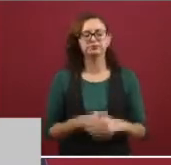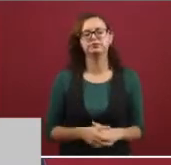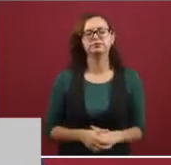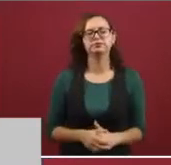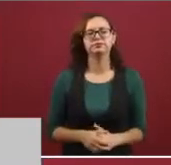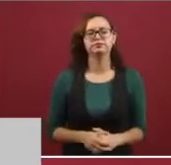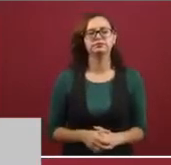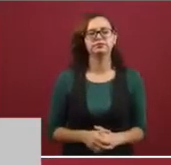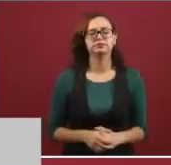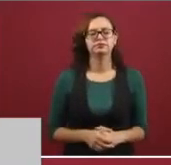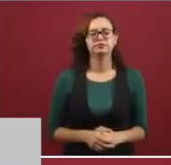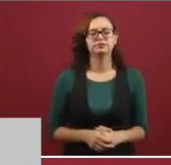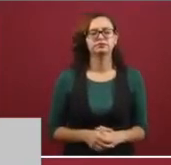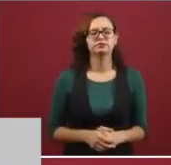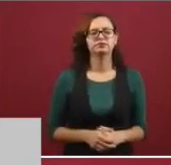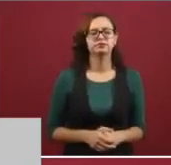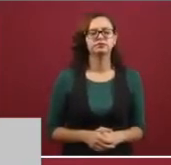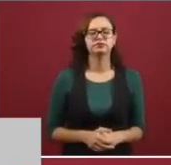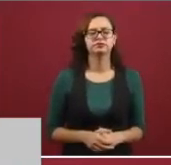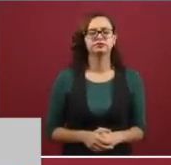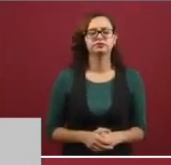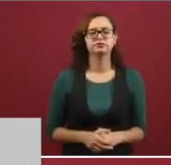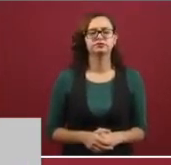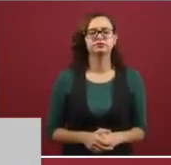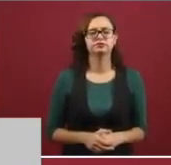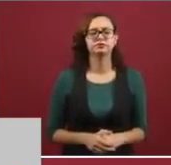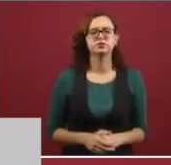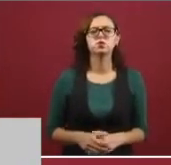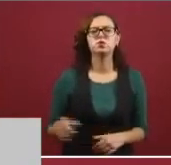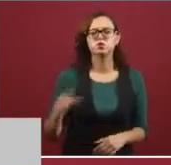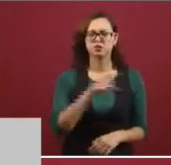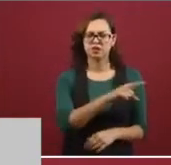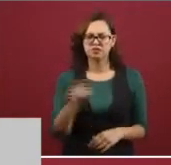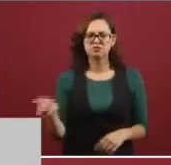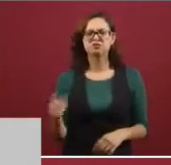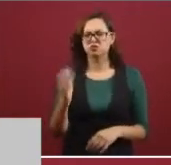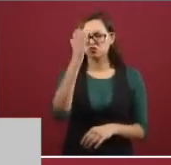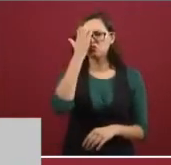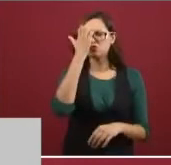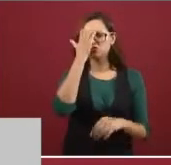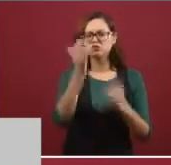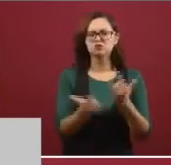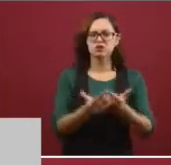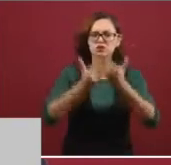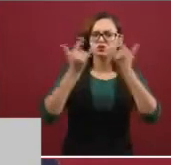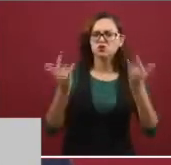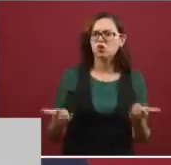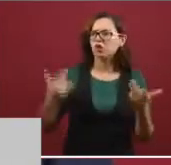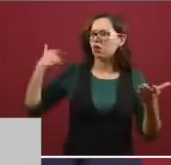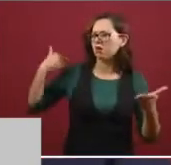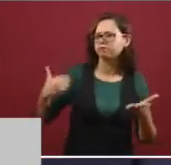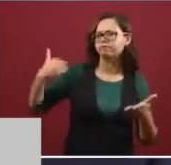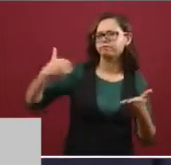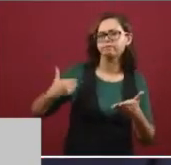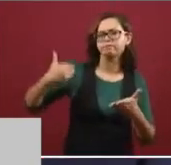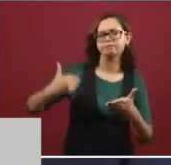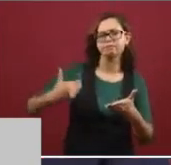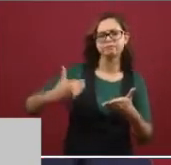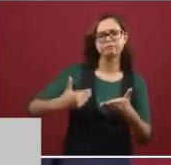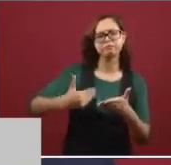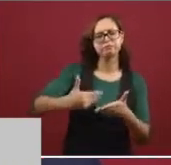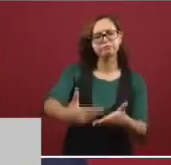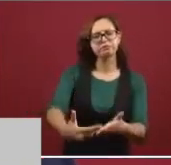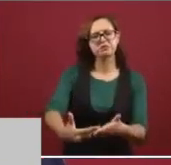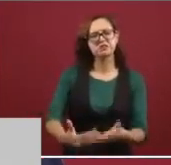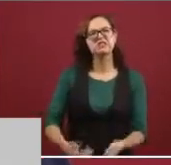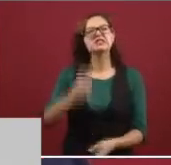la producción de petróleo, lo mismo que la producción de gasolinas y la industria petroquímica nacional. El saldo es una industria petrolera en ruinas y el riesgo de una